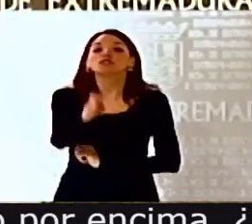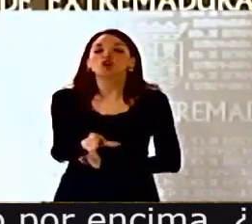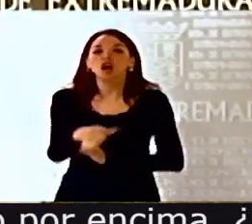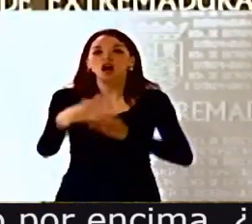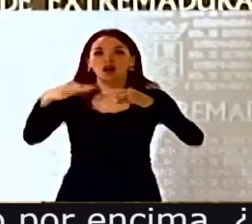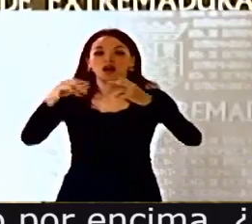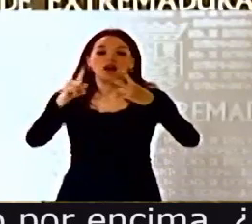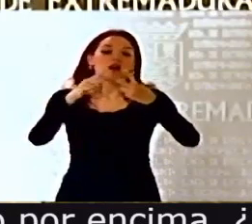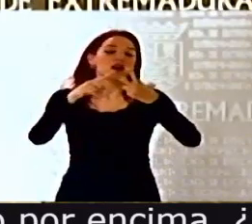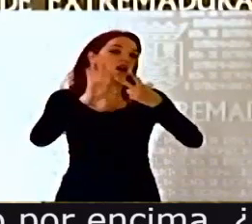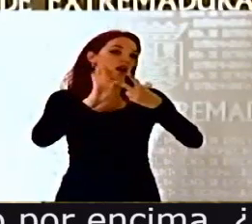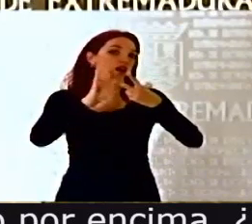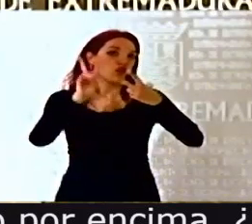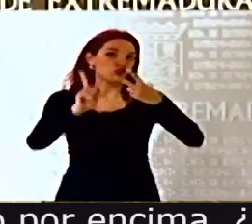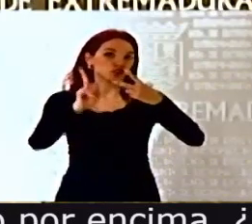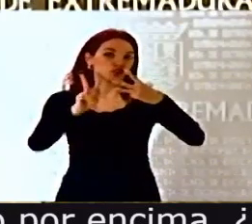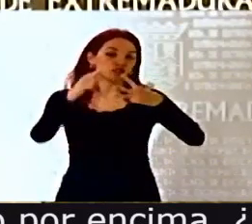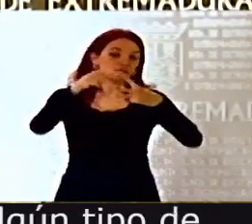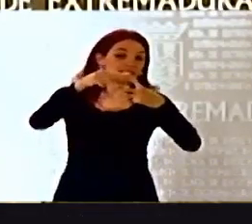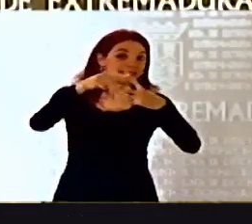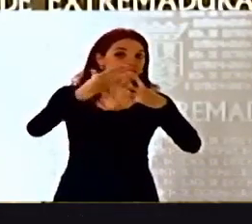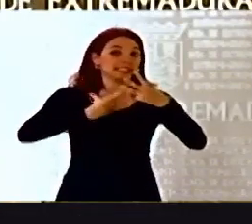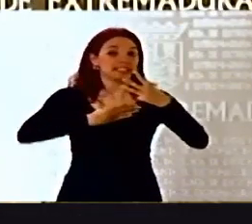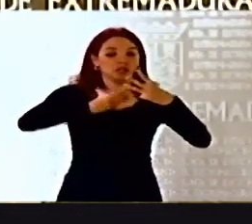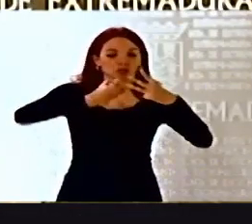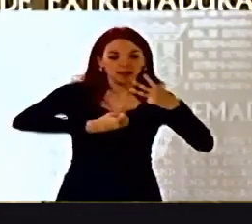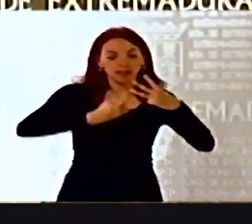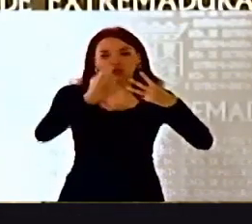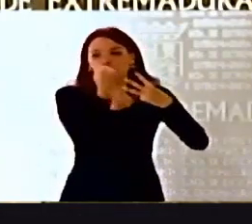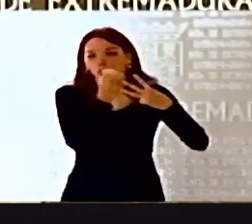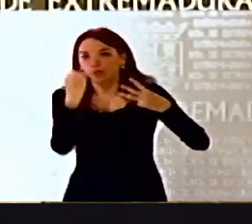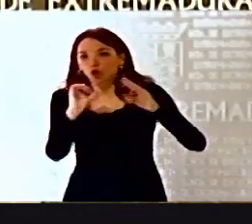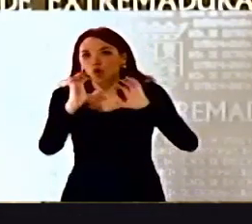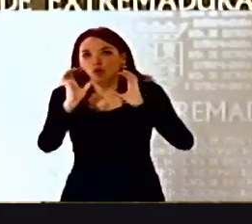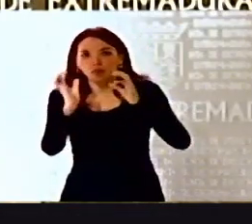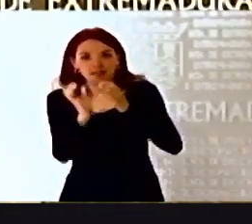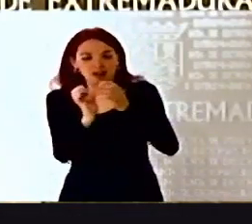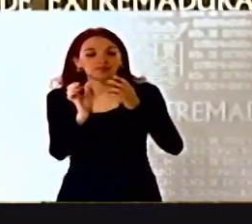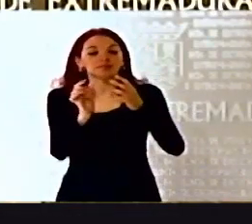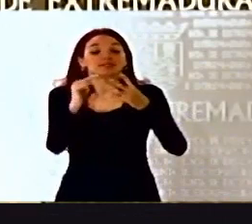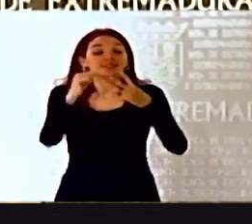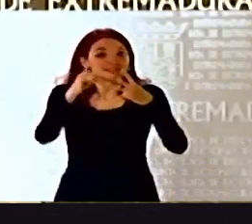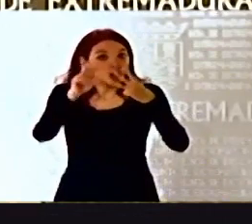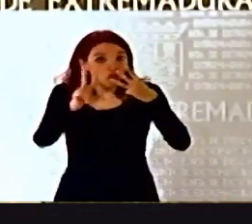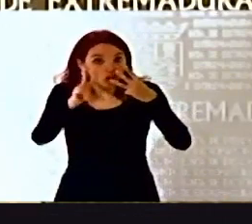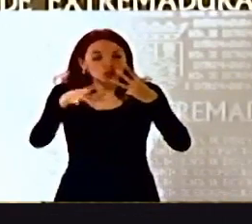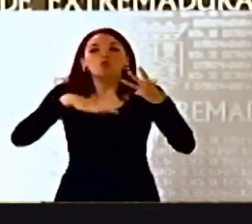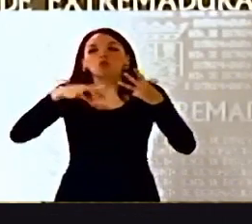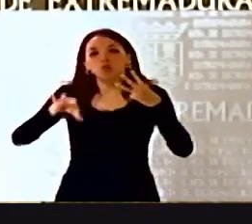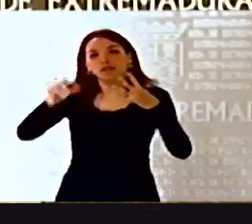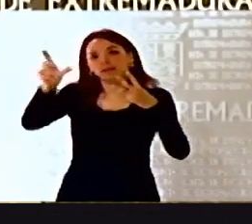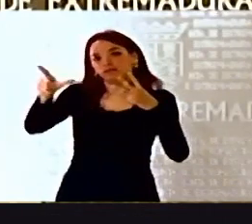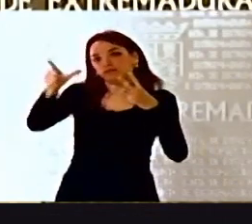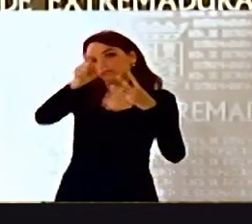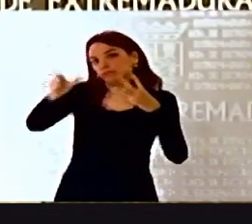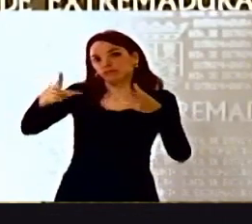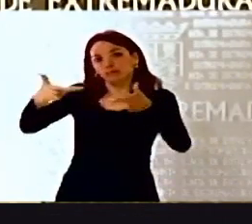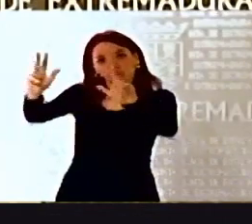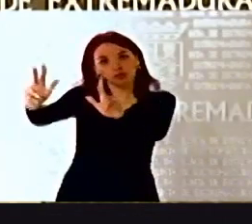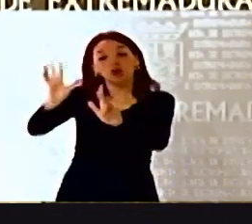línea 1 hay instituciones, ayuntamientos, mancomunidades. En la línea 2 entran las personas físicas porque en la línea 2 entran también